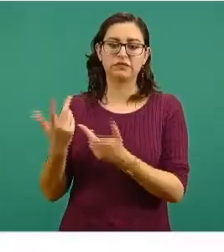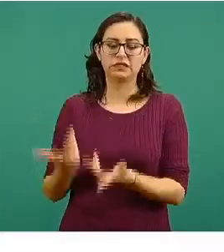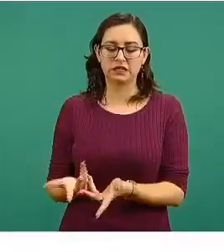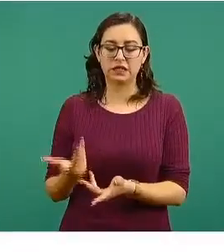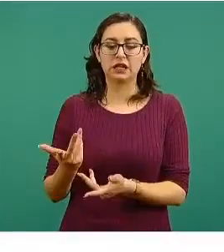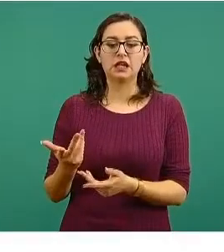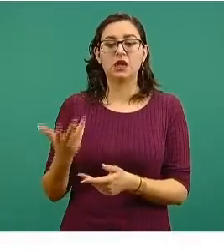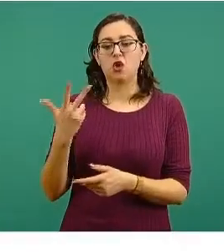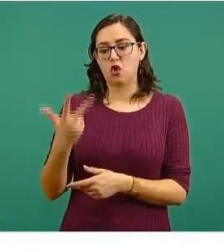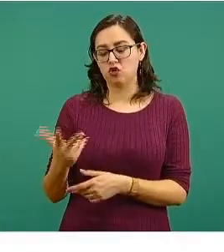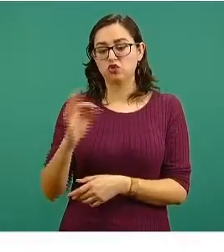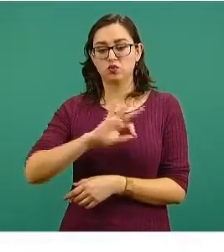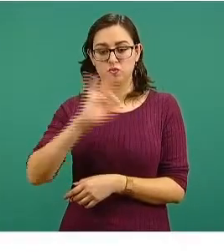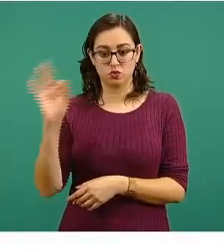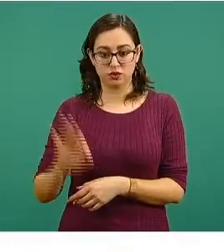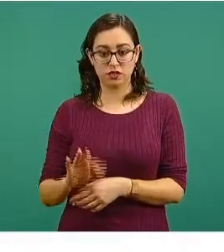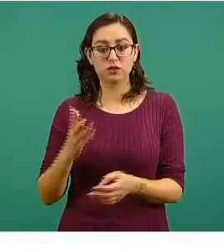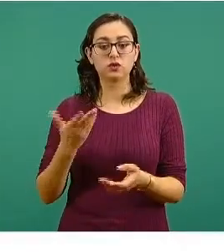semana 53,